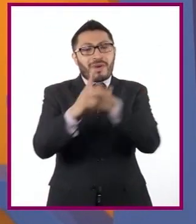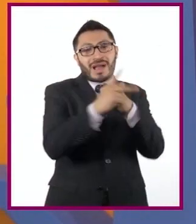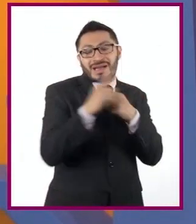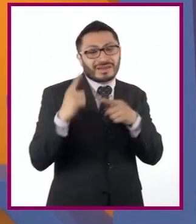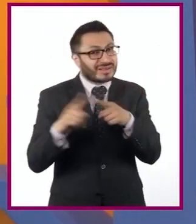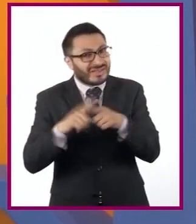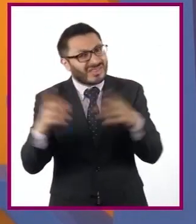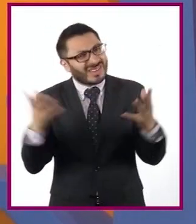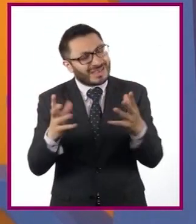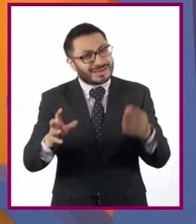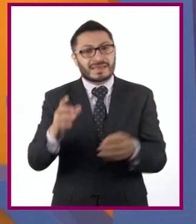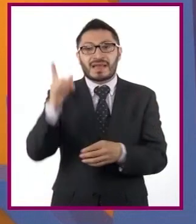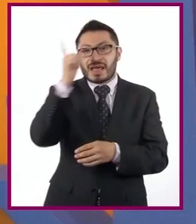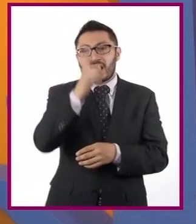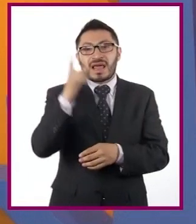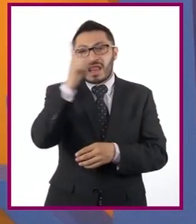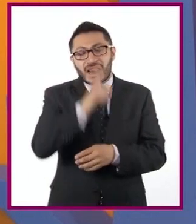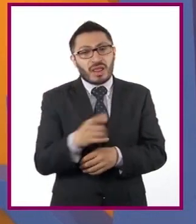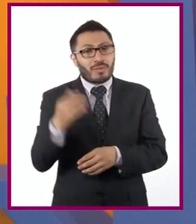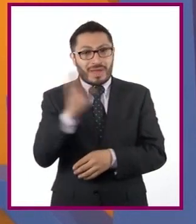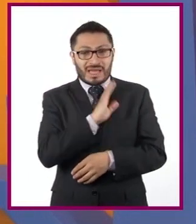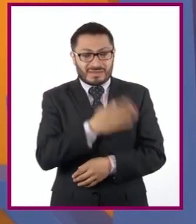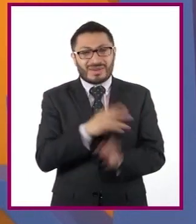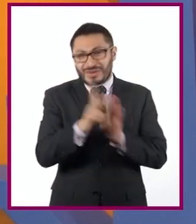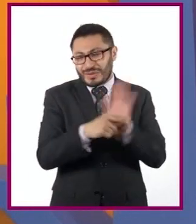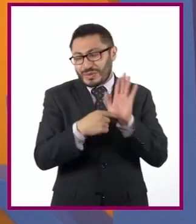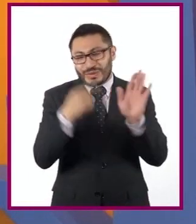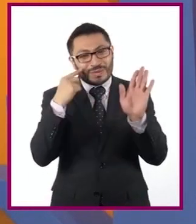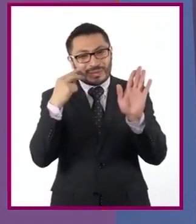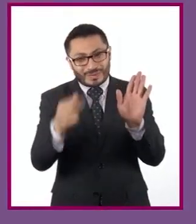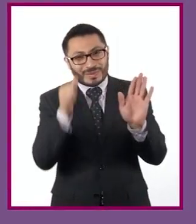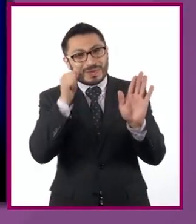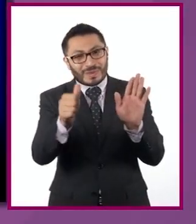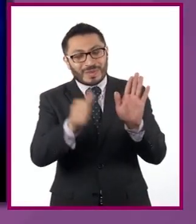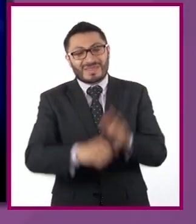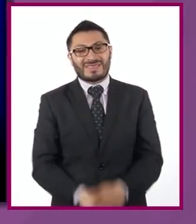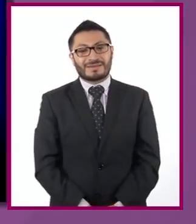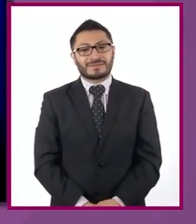hablan español en el siguiente video. Pongan atención.